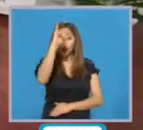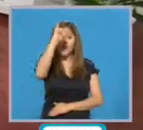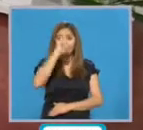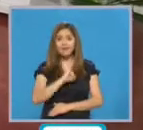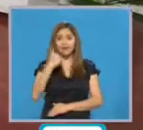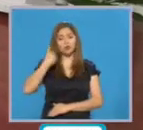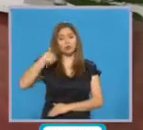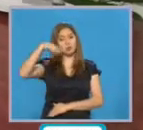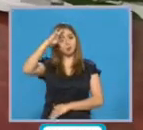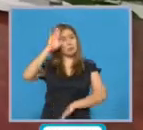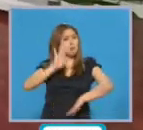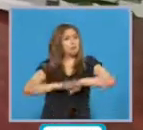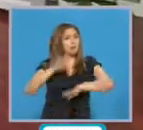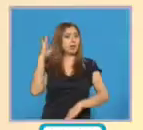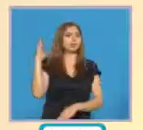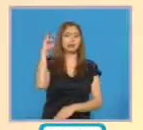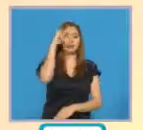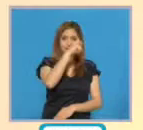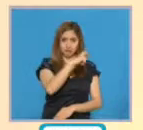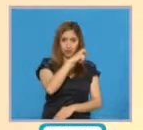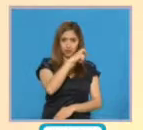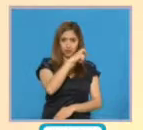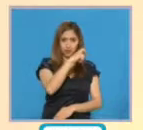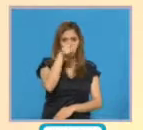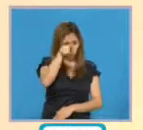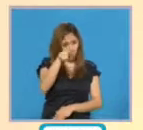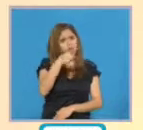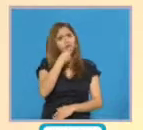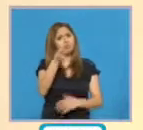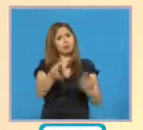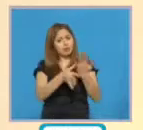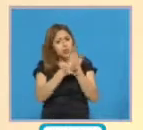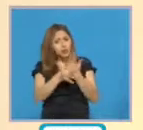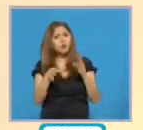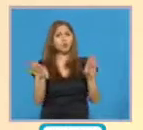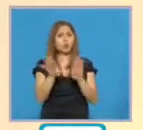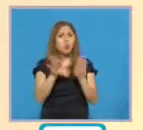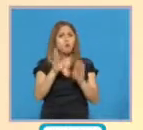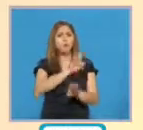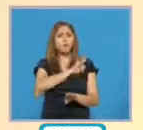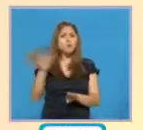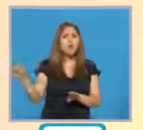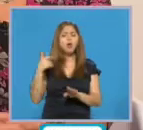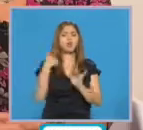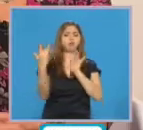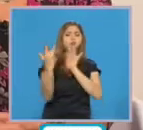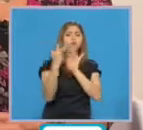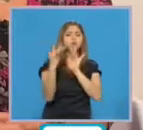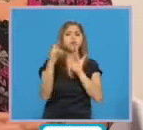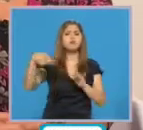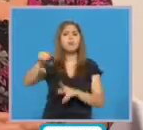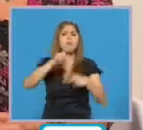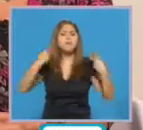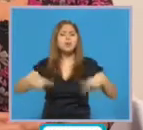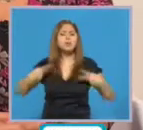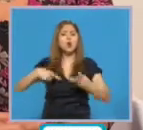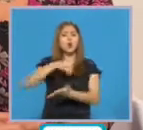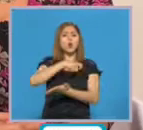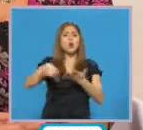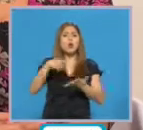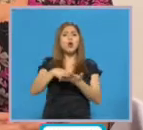más difícil. ¿Sí? Así como nos dices con qué herramientas podemos conectarnos con nuestros clientes, ¿con qué herramientas